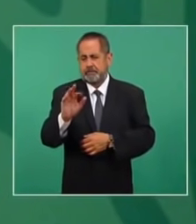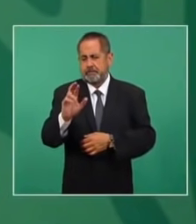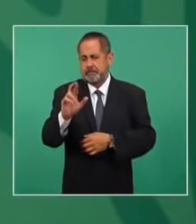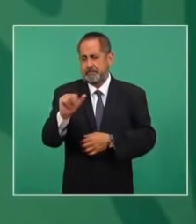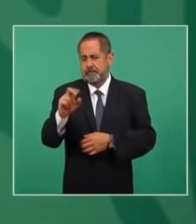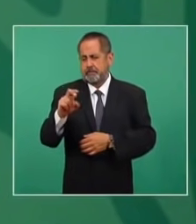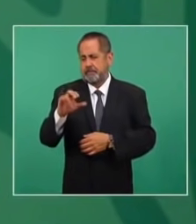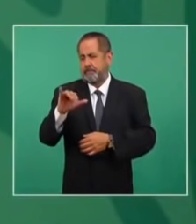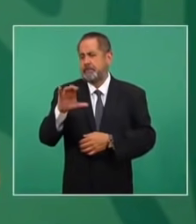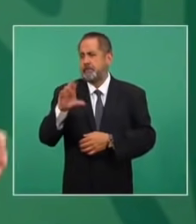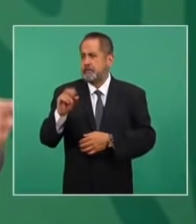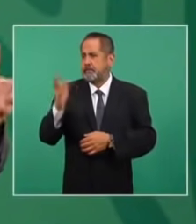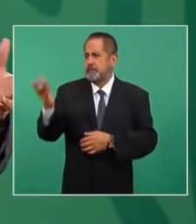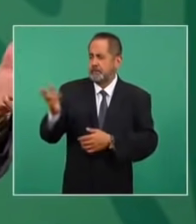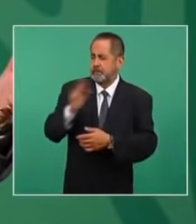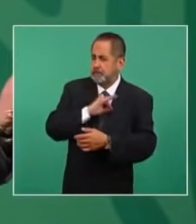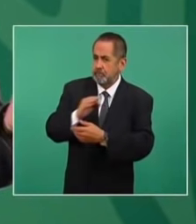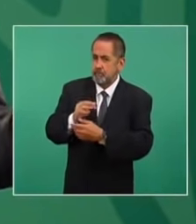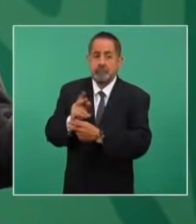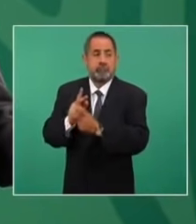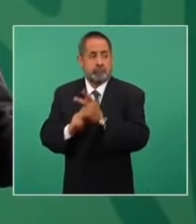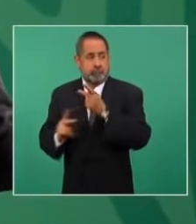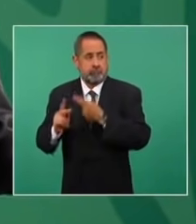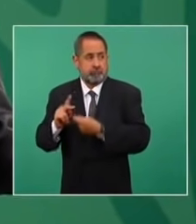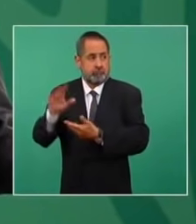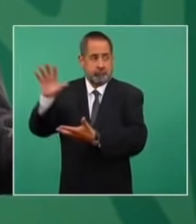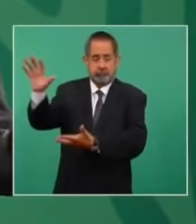y nos mandaron